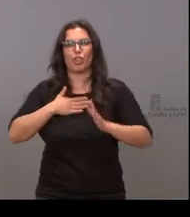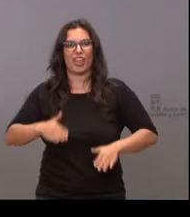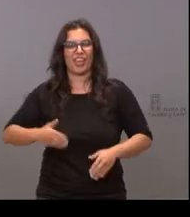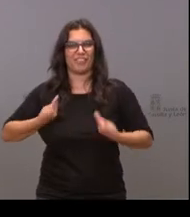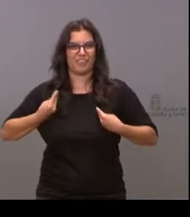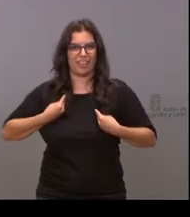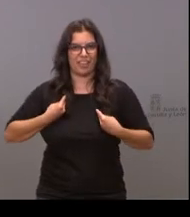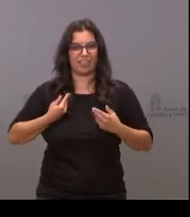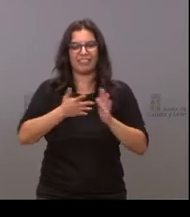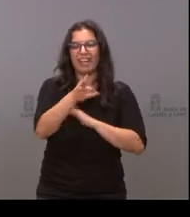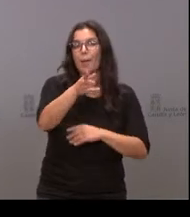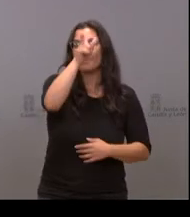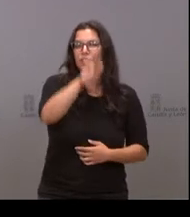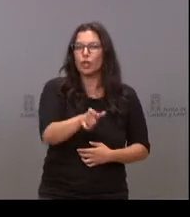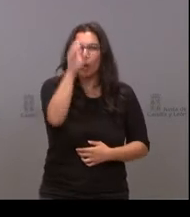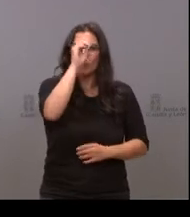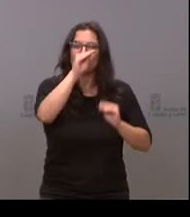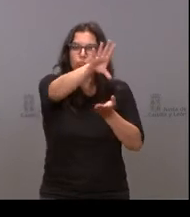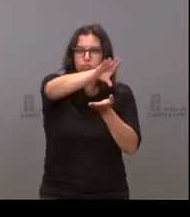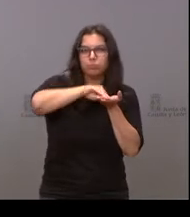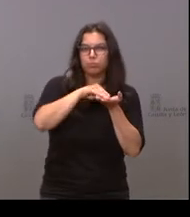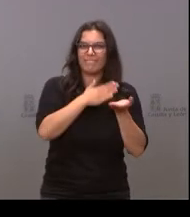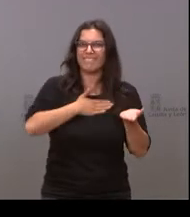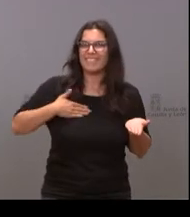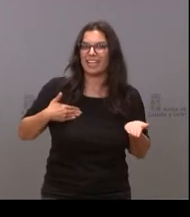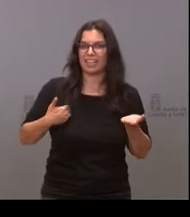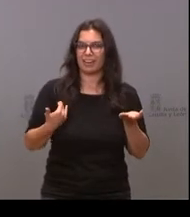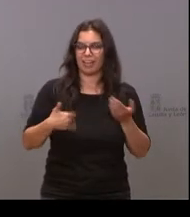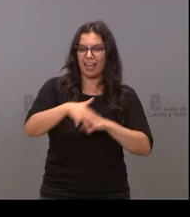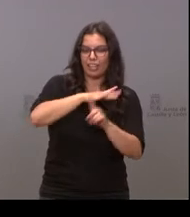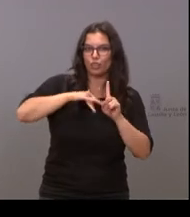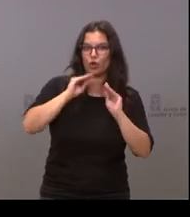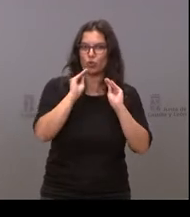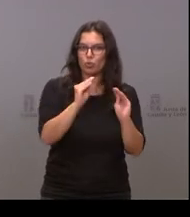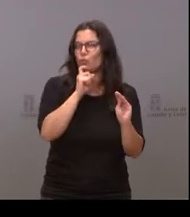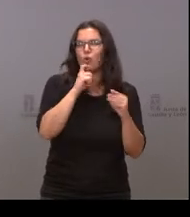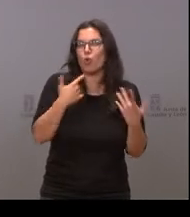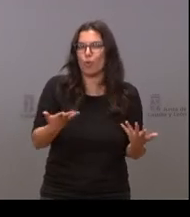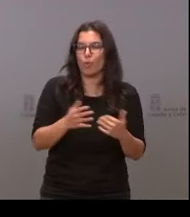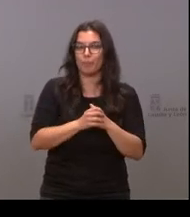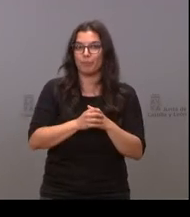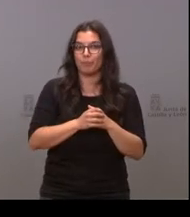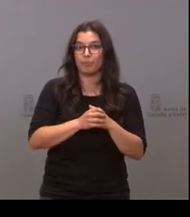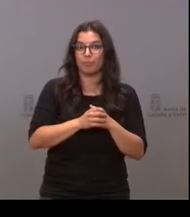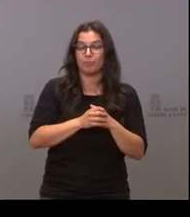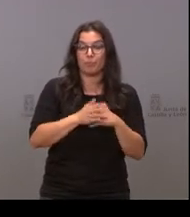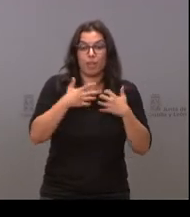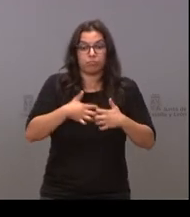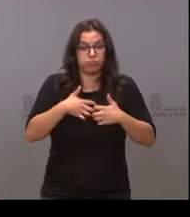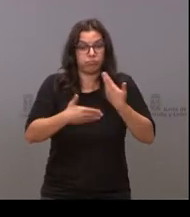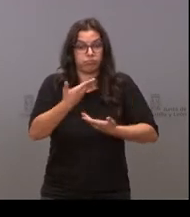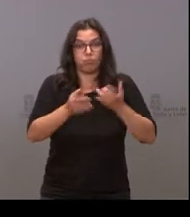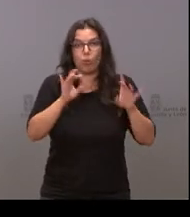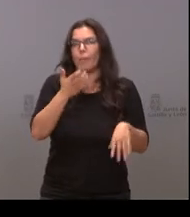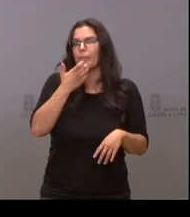lo que quiere hacer la persona que quiere seguir haciendo en su comunidad en su entorno y qué necesita para funcionar haciéndolo me